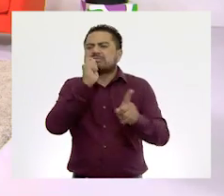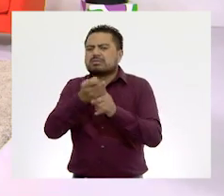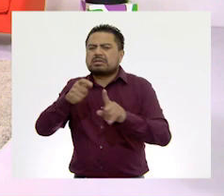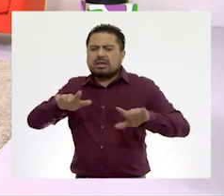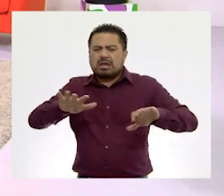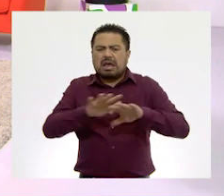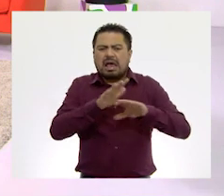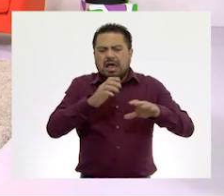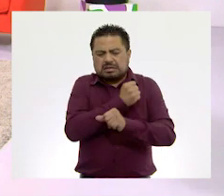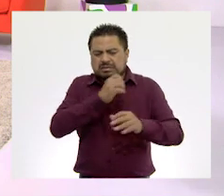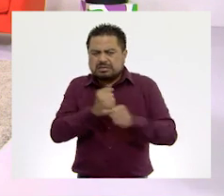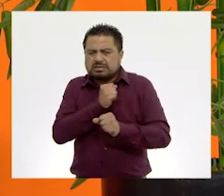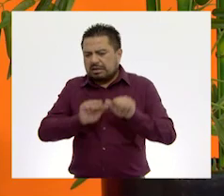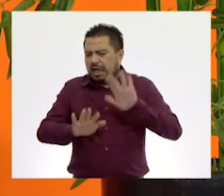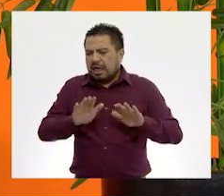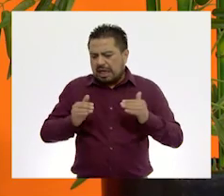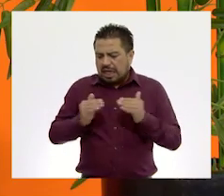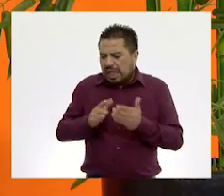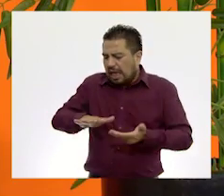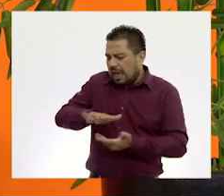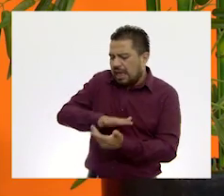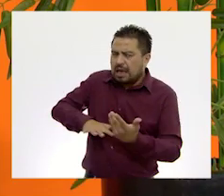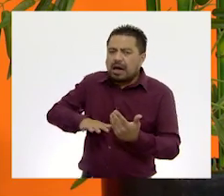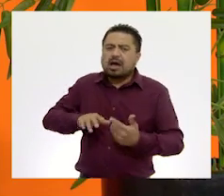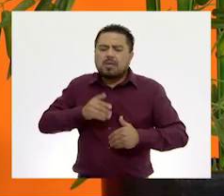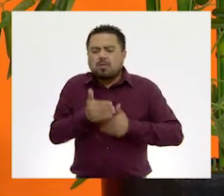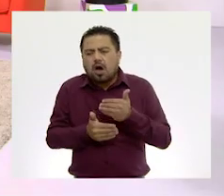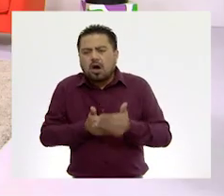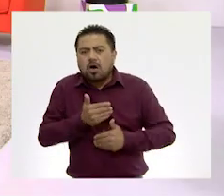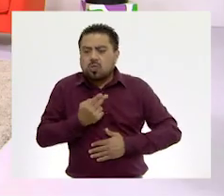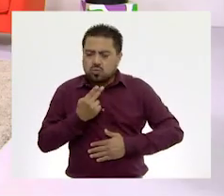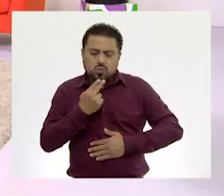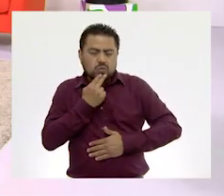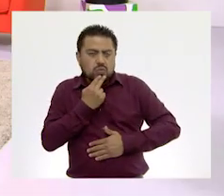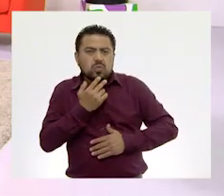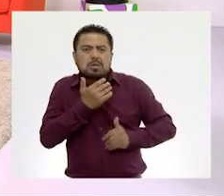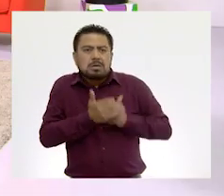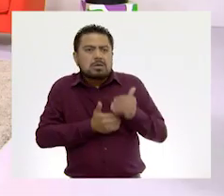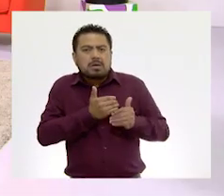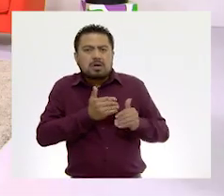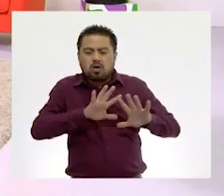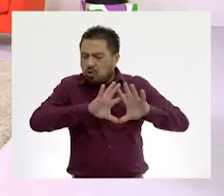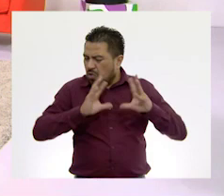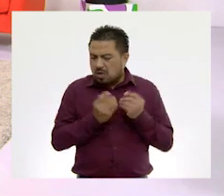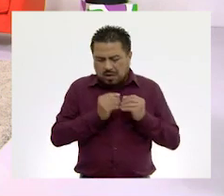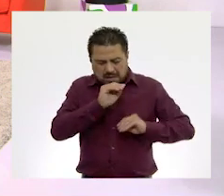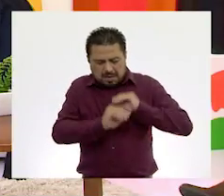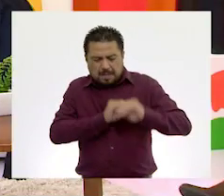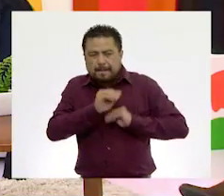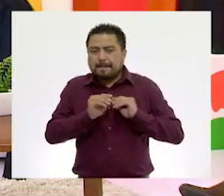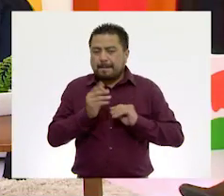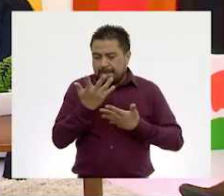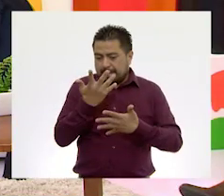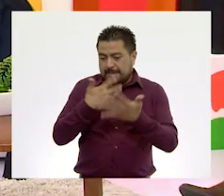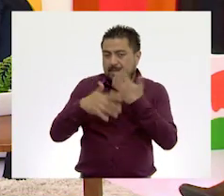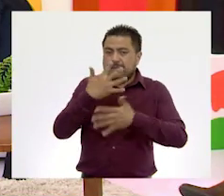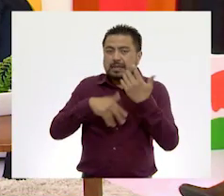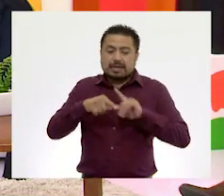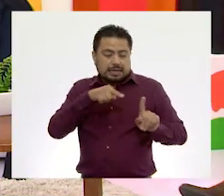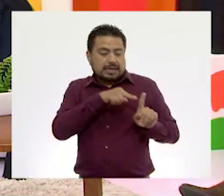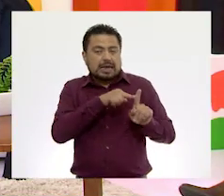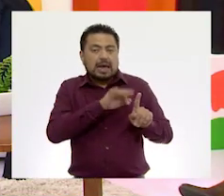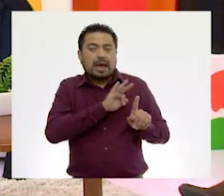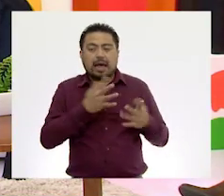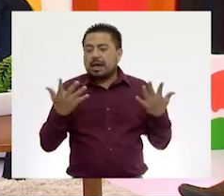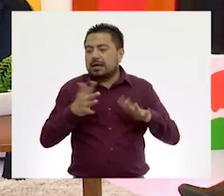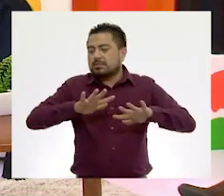ciertas señas caseras que poco a poco, a través del uso en el día a día, a través de toda una estructura de la lengua de señas, ellos van